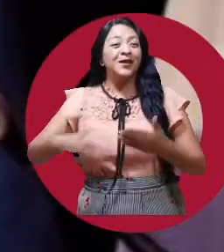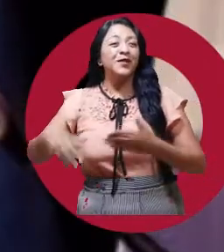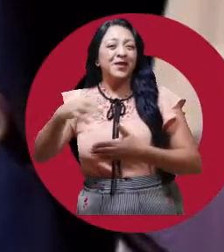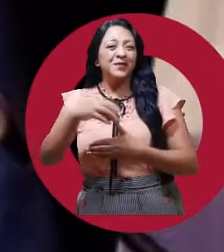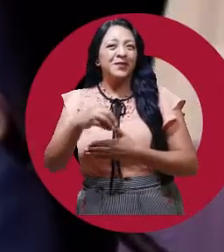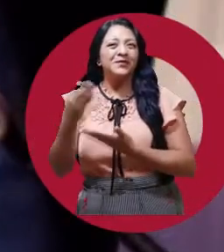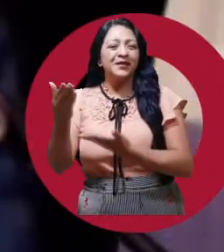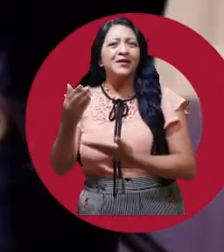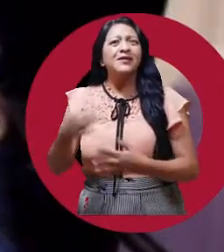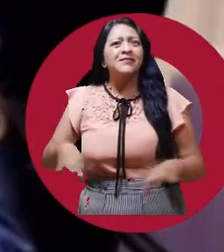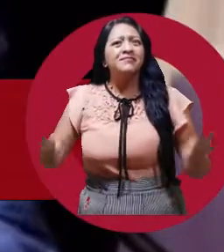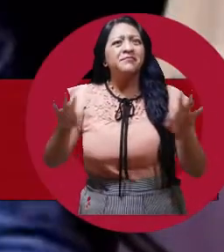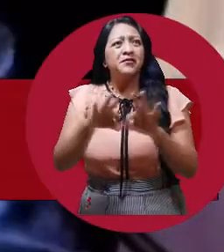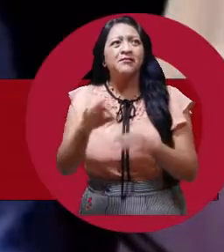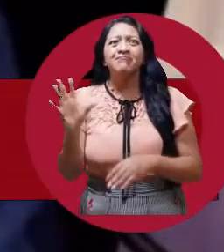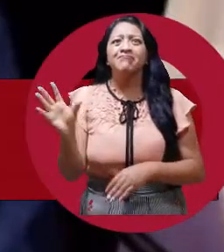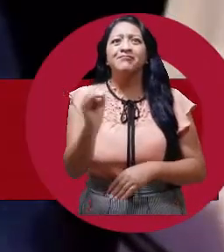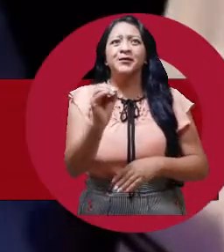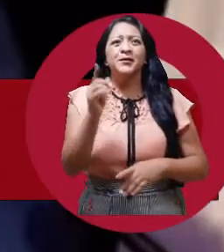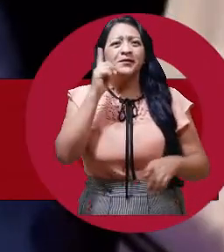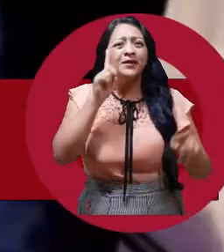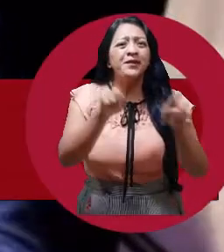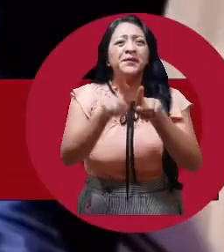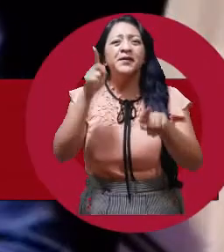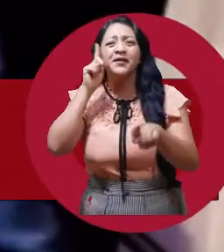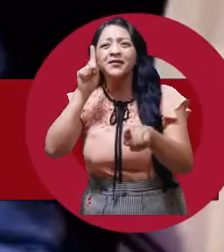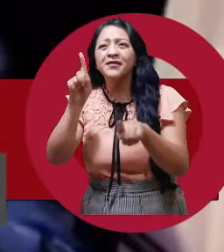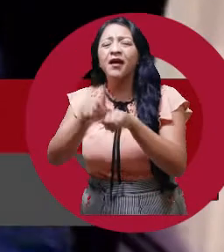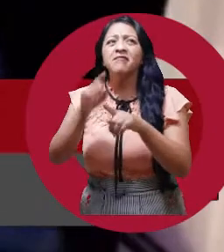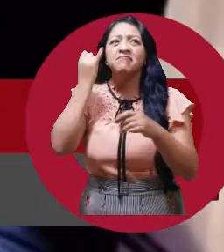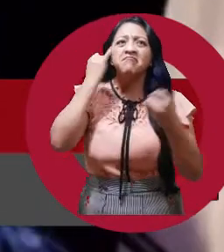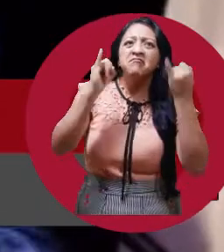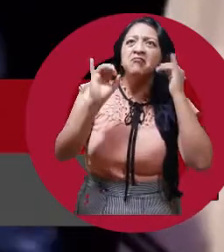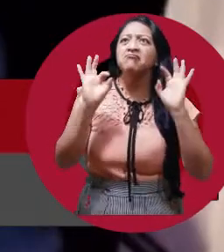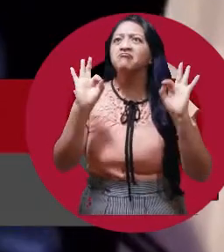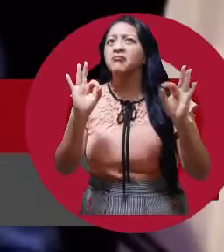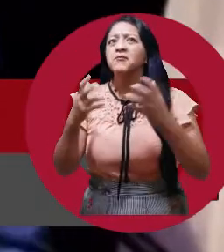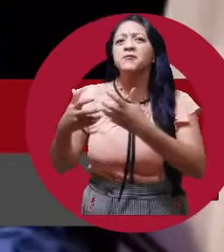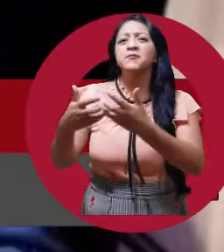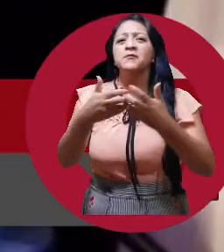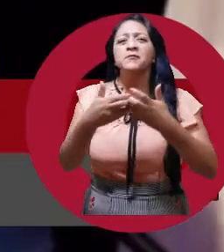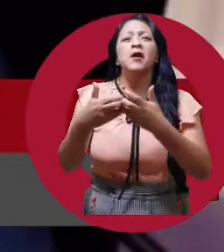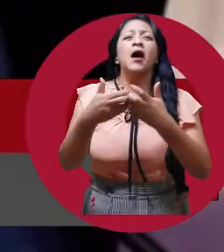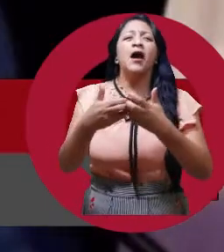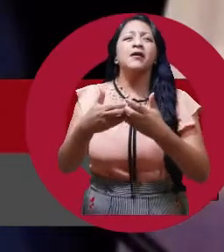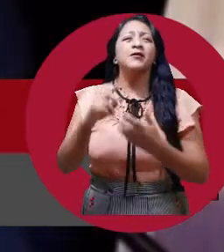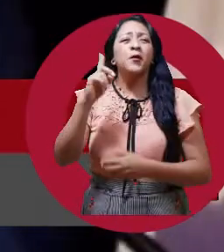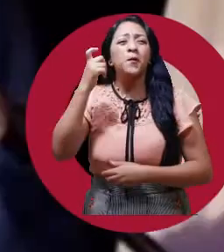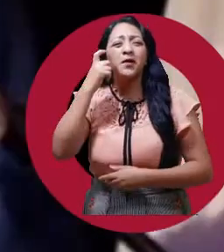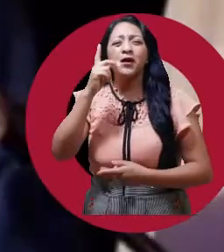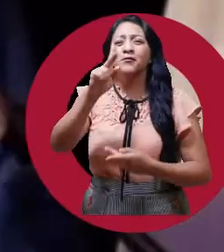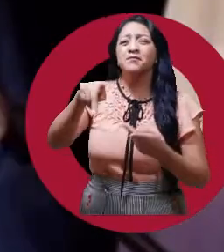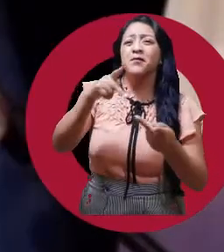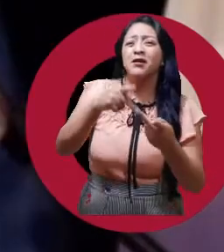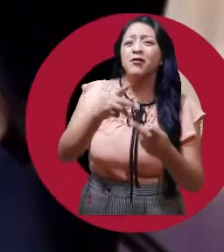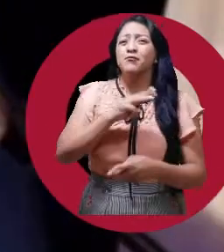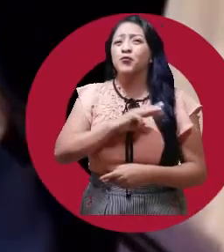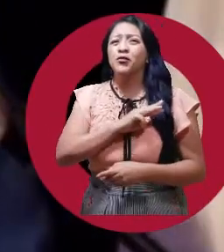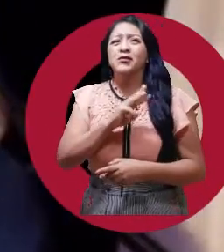esta misma sintonía de ideas, tanto ministerio como prefectura, como municipios, como GAT